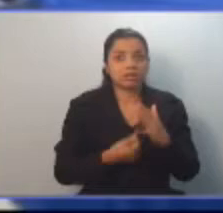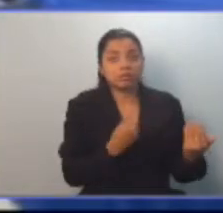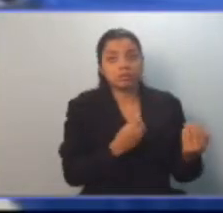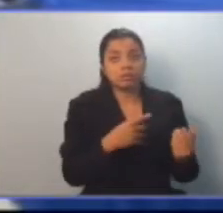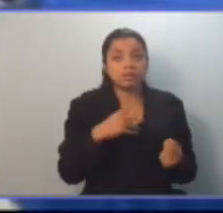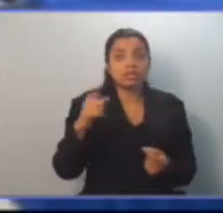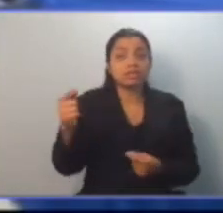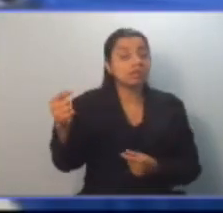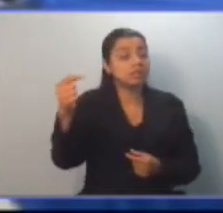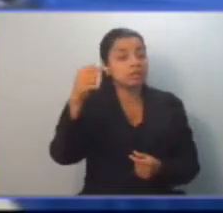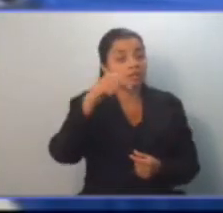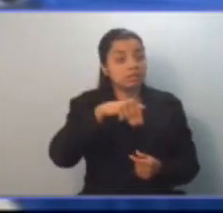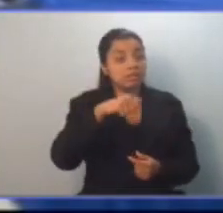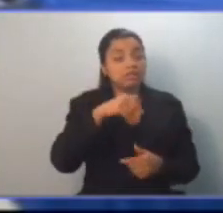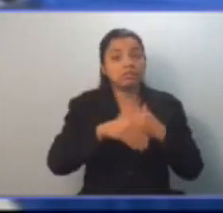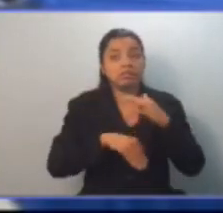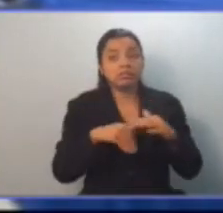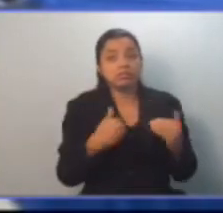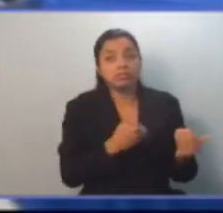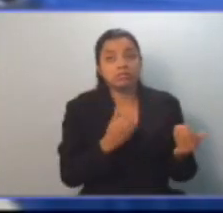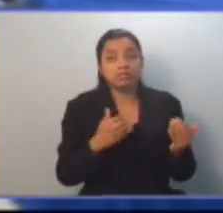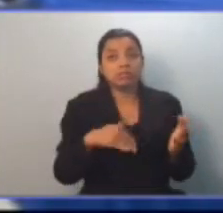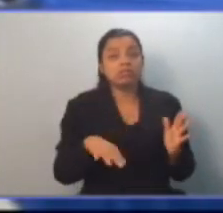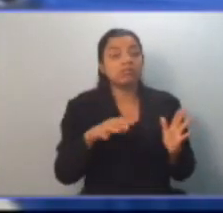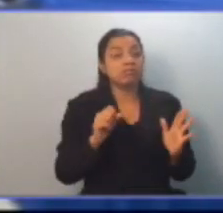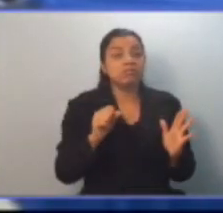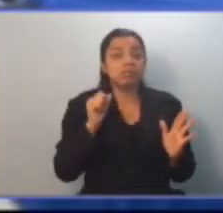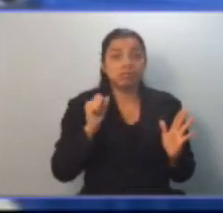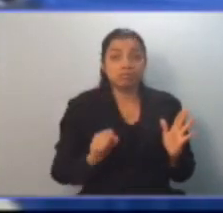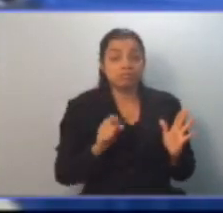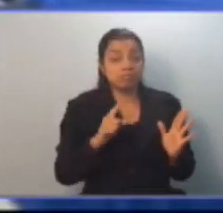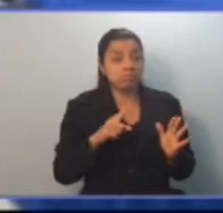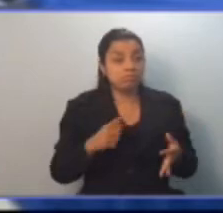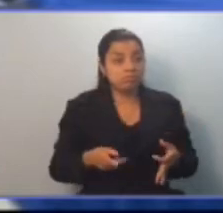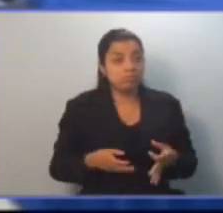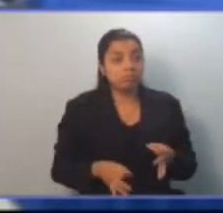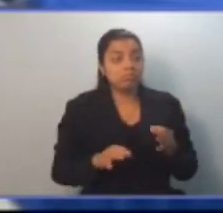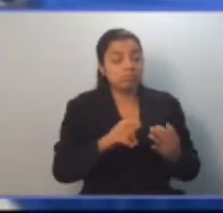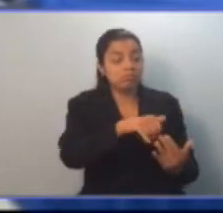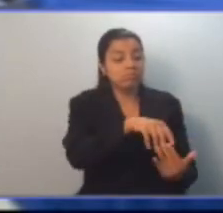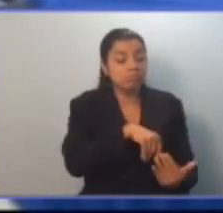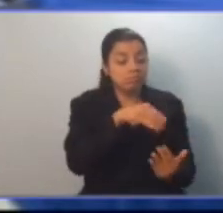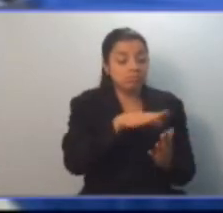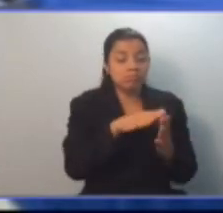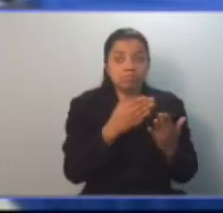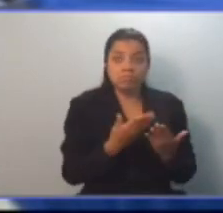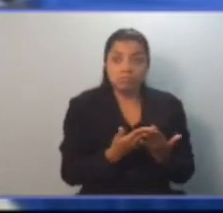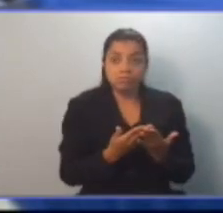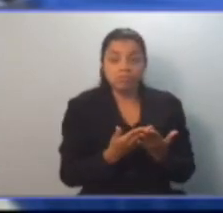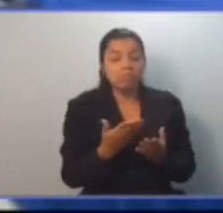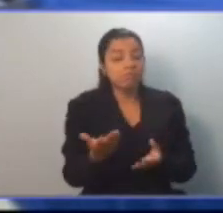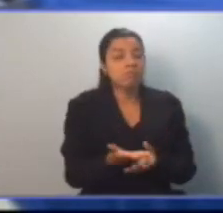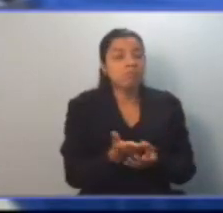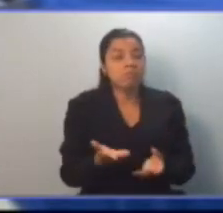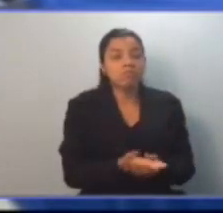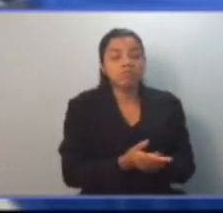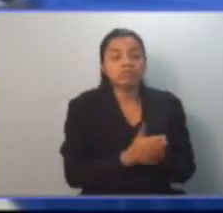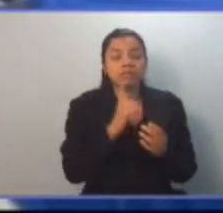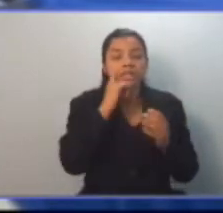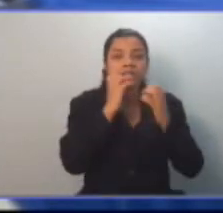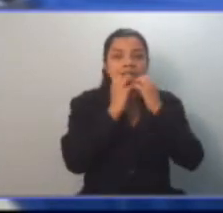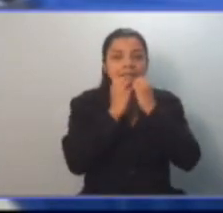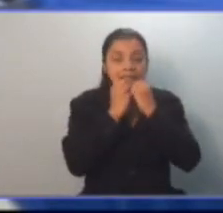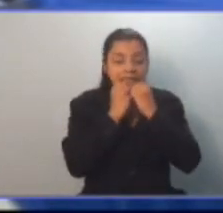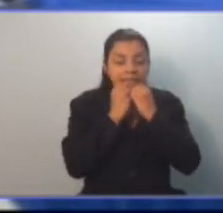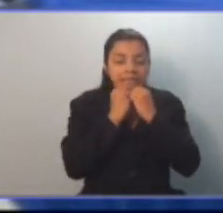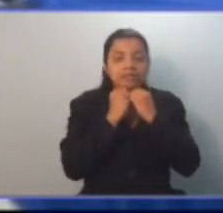ingresan y digitalizarlos y darle seguimiento de tal manera que haya un expediente físico de resguardo, pero que esté todo